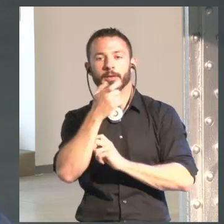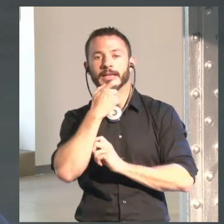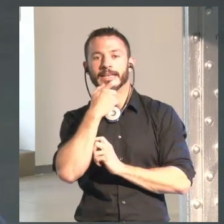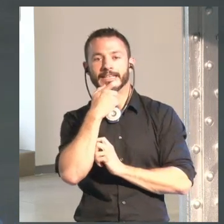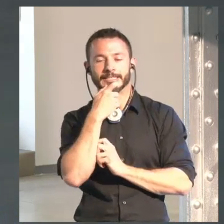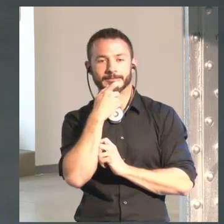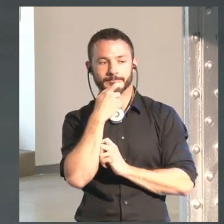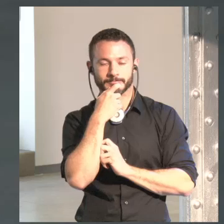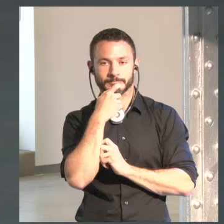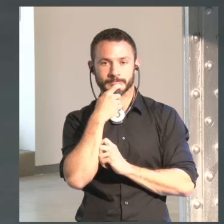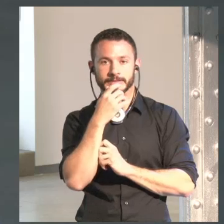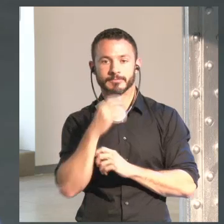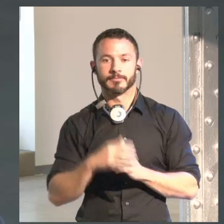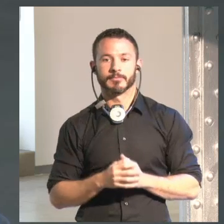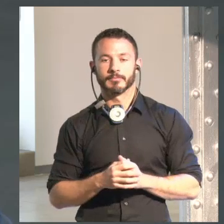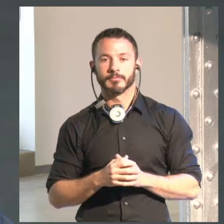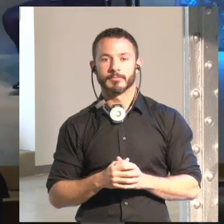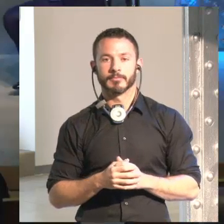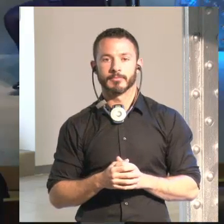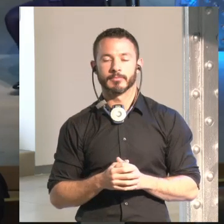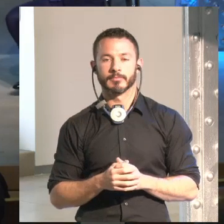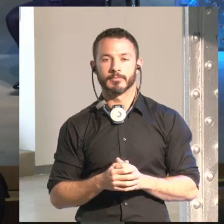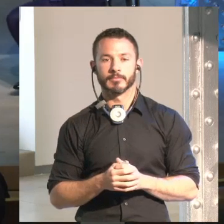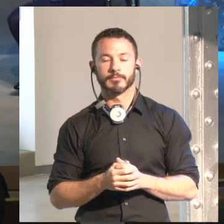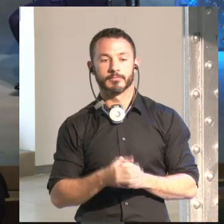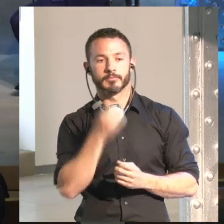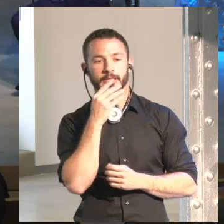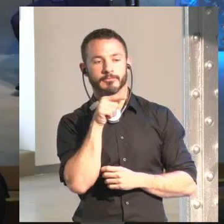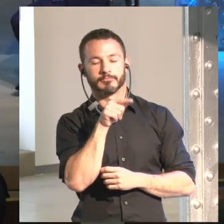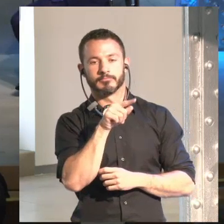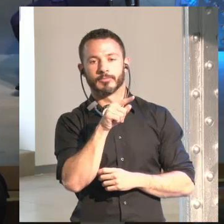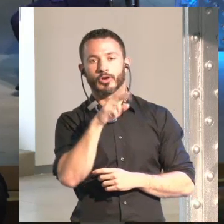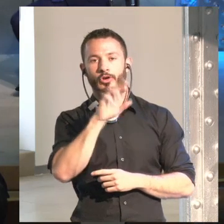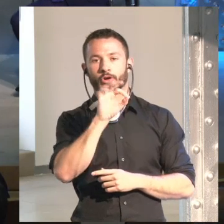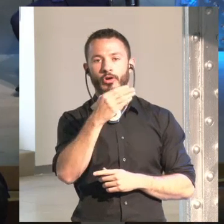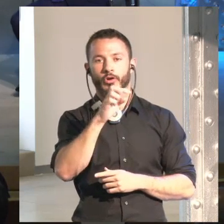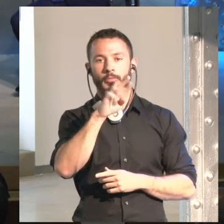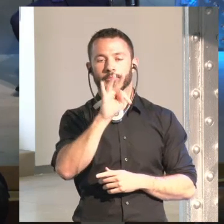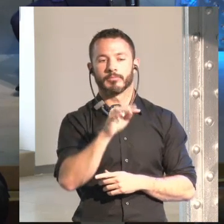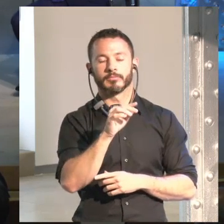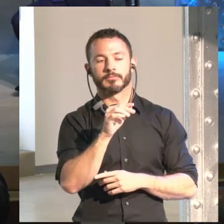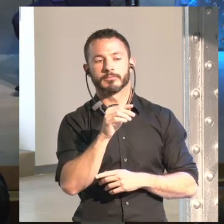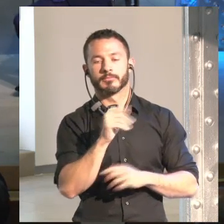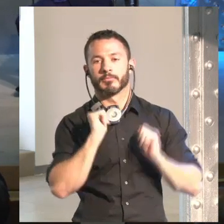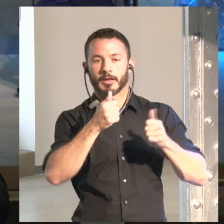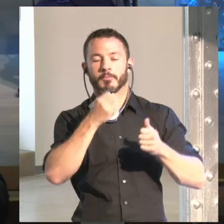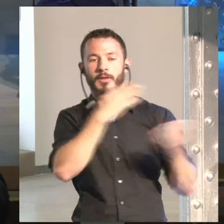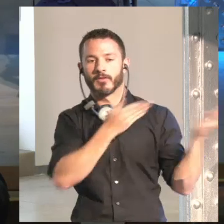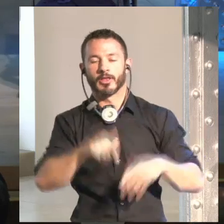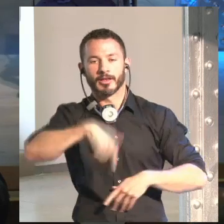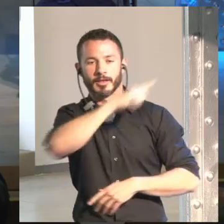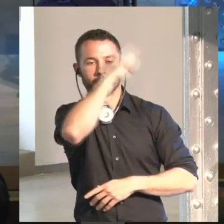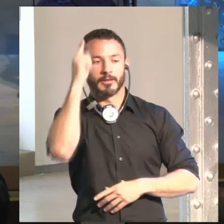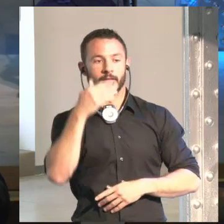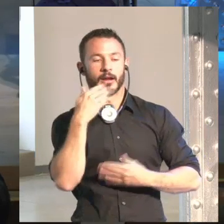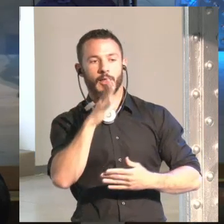alguien necesita traducción. So Rob. Rob, vamos a empezar contigo. Bienvenido a Madrid y muchas gracias por